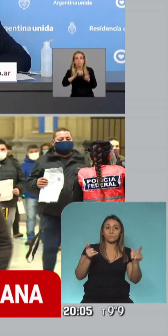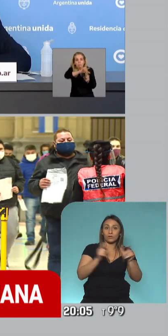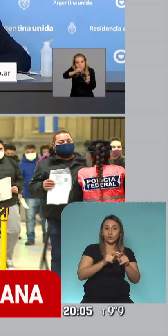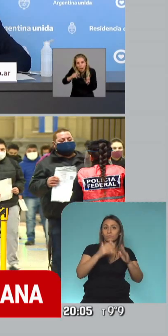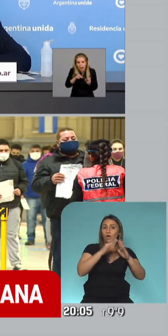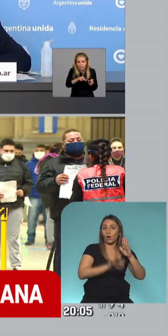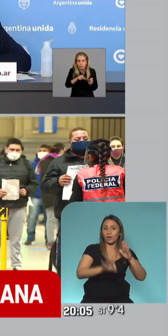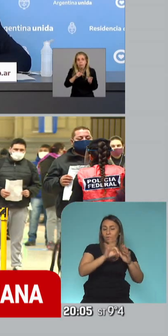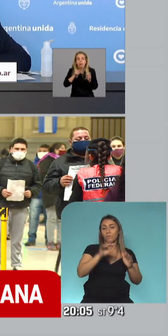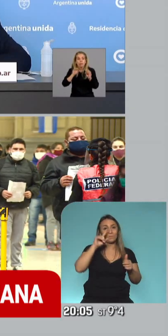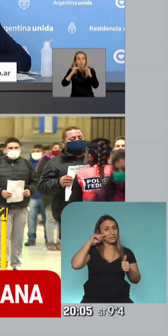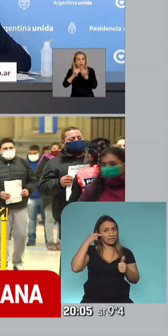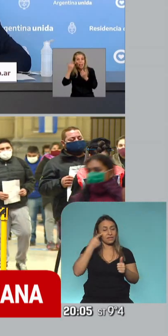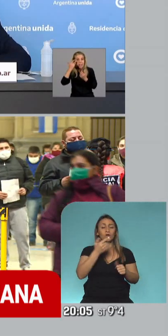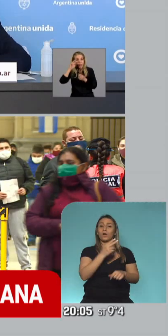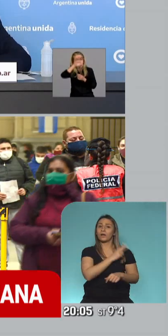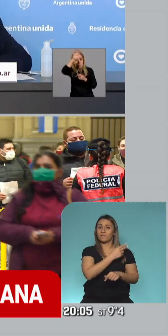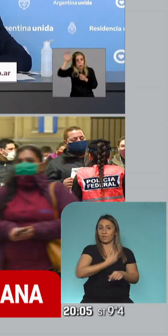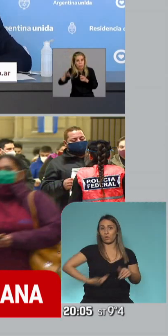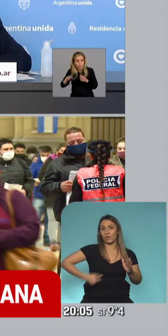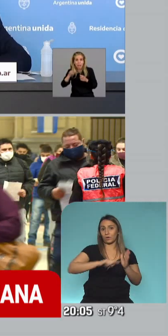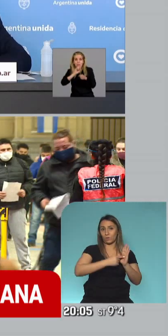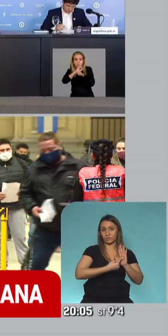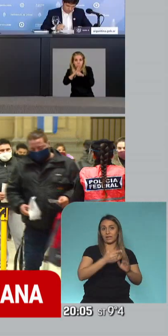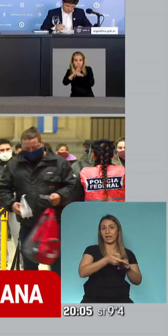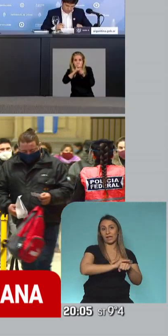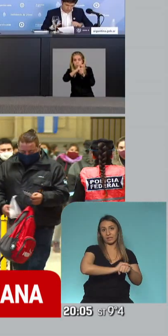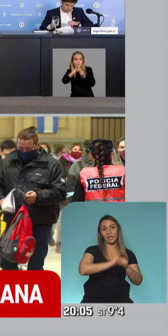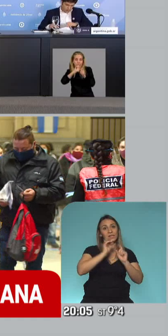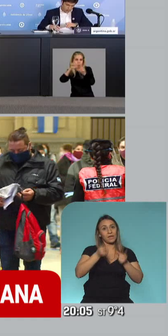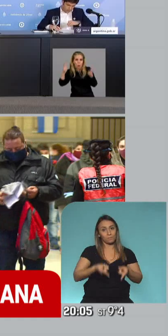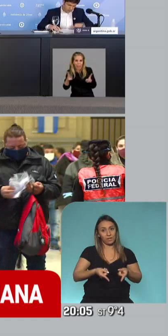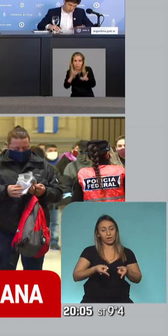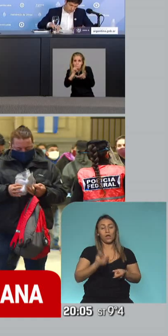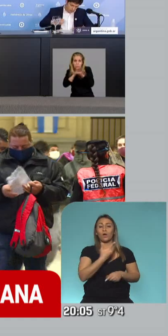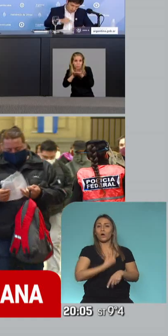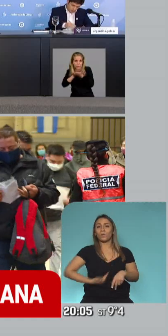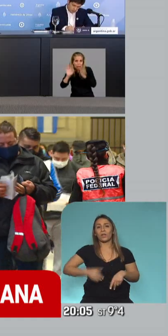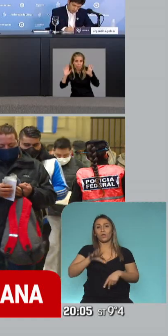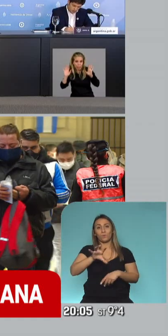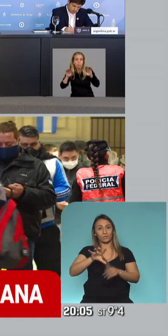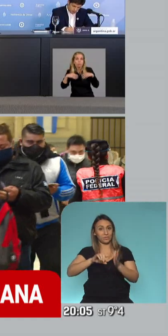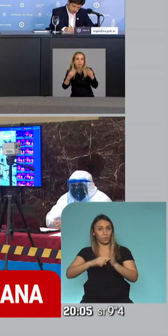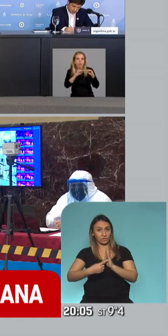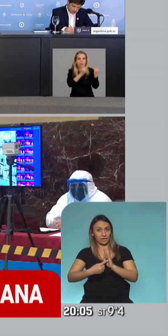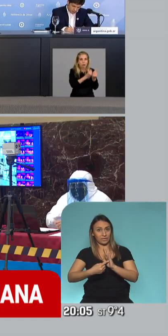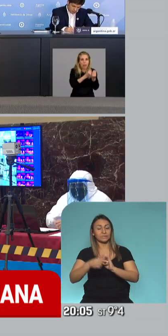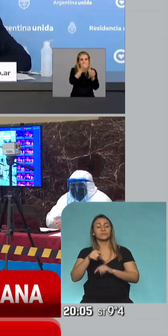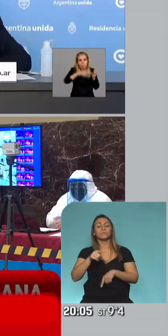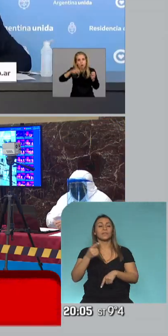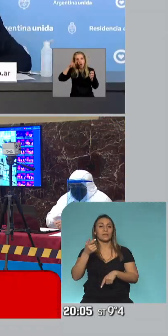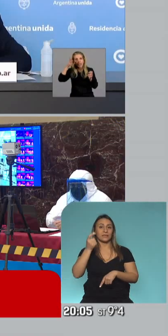presidente Alberto Fernández con el jefe de gobierno porteño Horacio Rodríguez Larreta y el gobernador de la provincia Axel Kicillof.